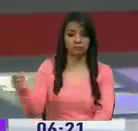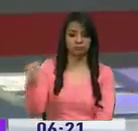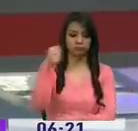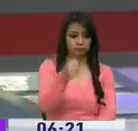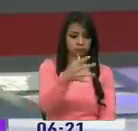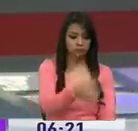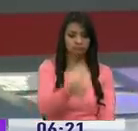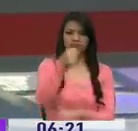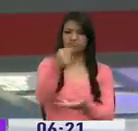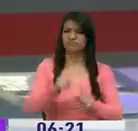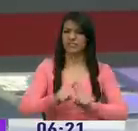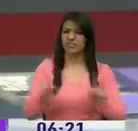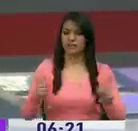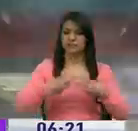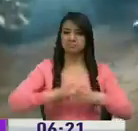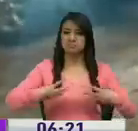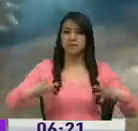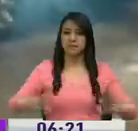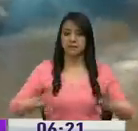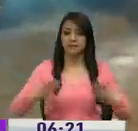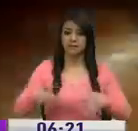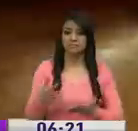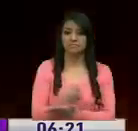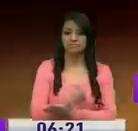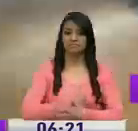minero miremos